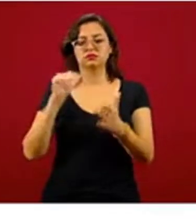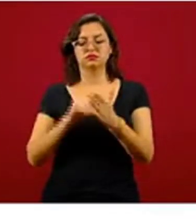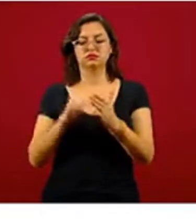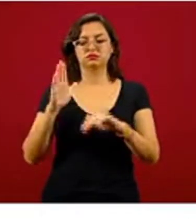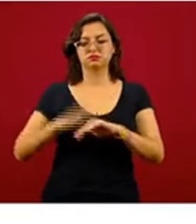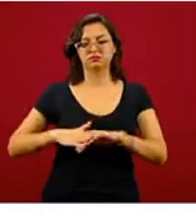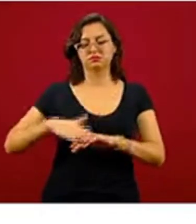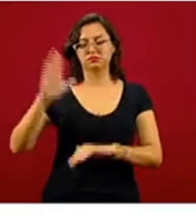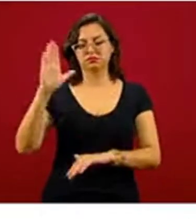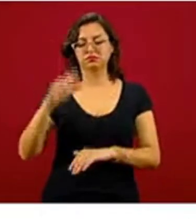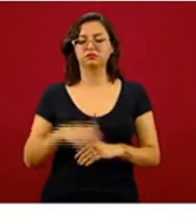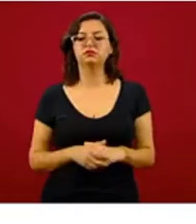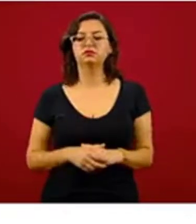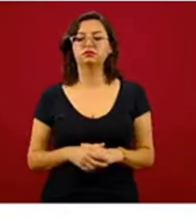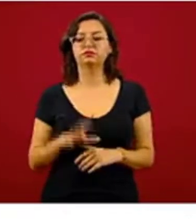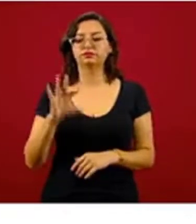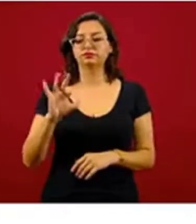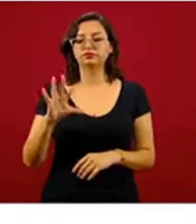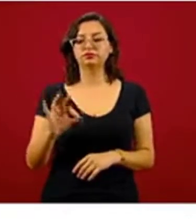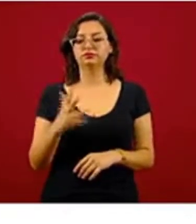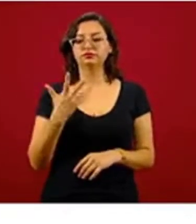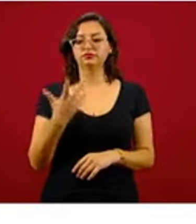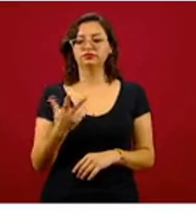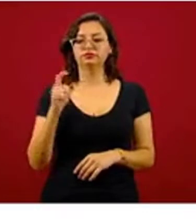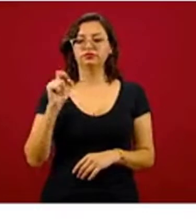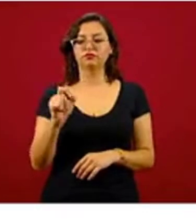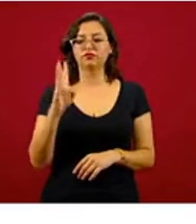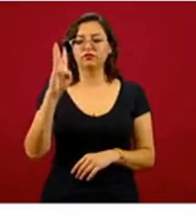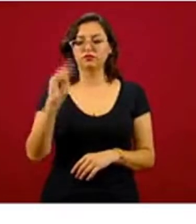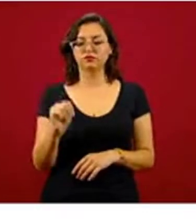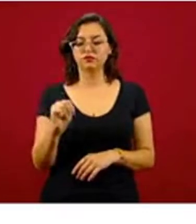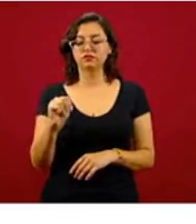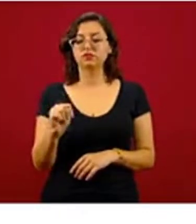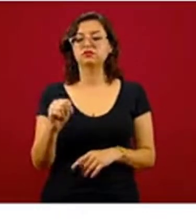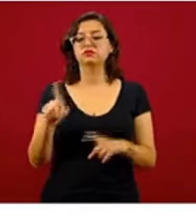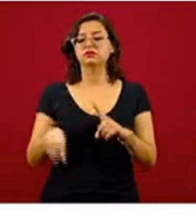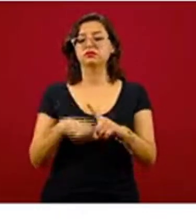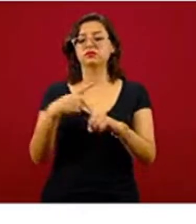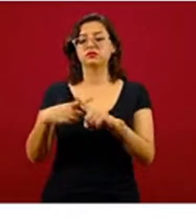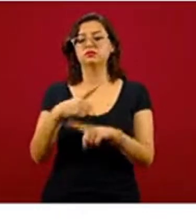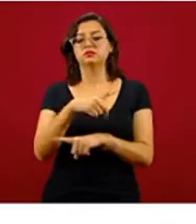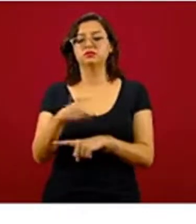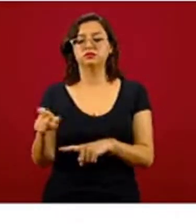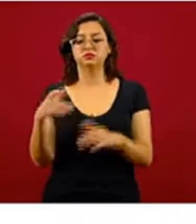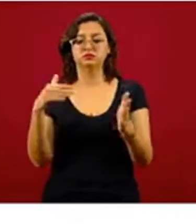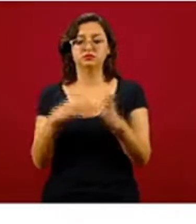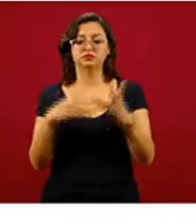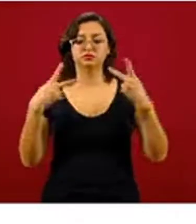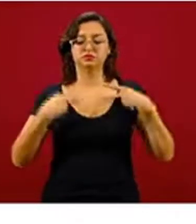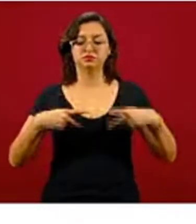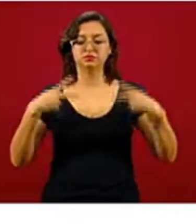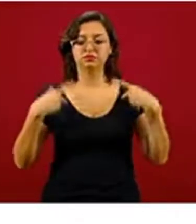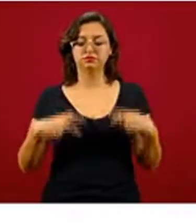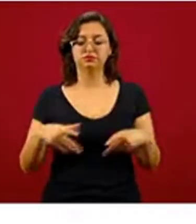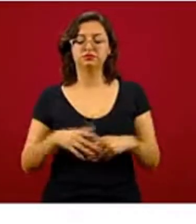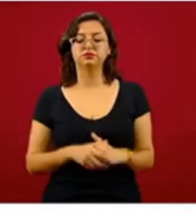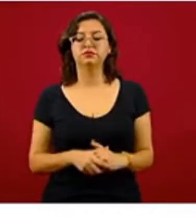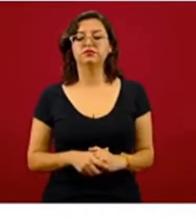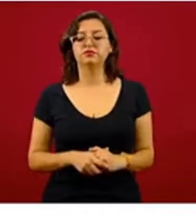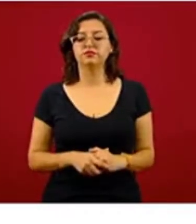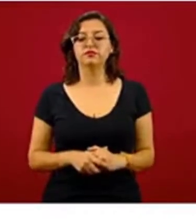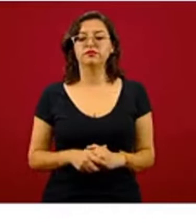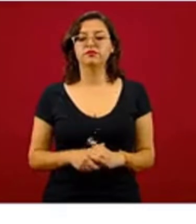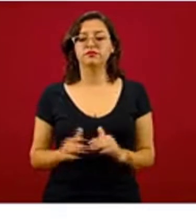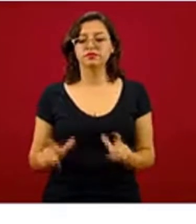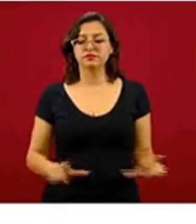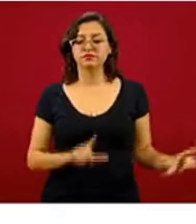acumulados. 48.9 la incidencia por 100.000 habitantes para la República Mexicana. La siguiente diapositiva, vamos a